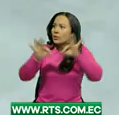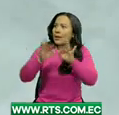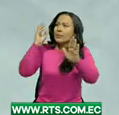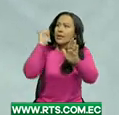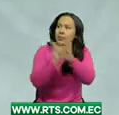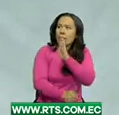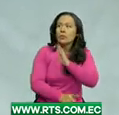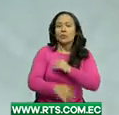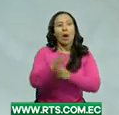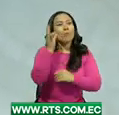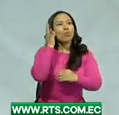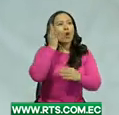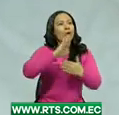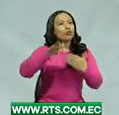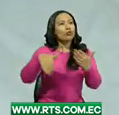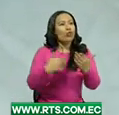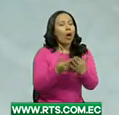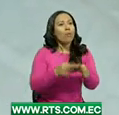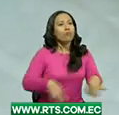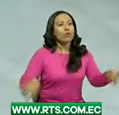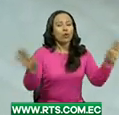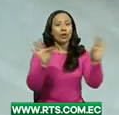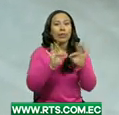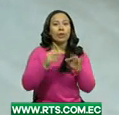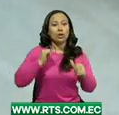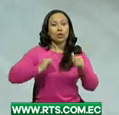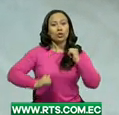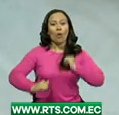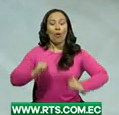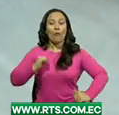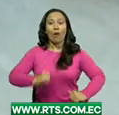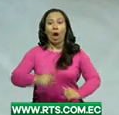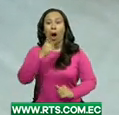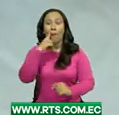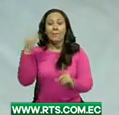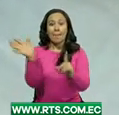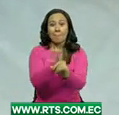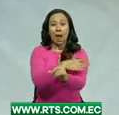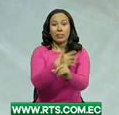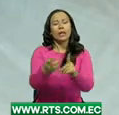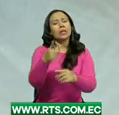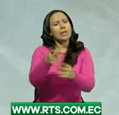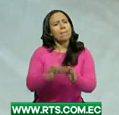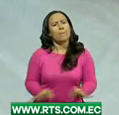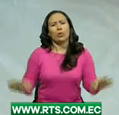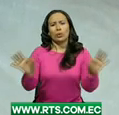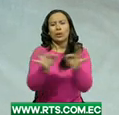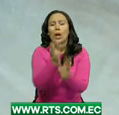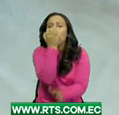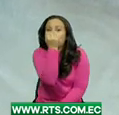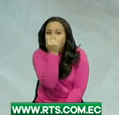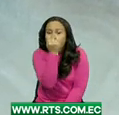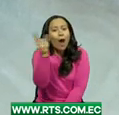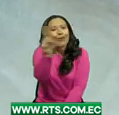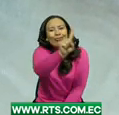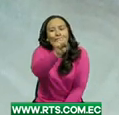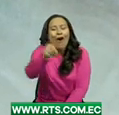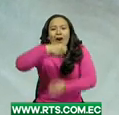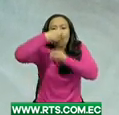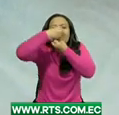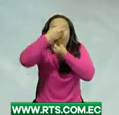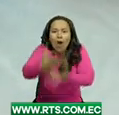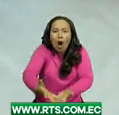todas las mujeres que sufren algún tipo de maltrato, que no se queden calladas, que no tengan